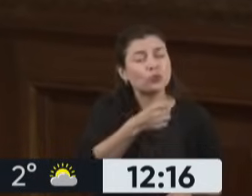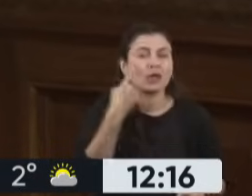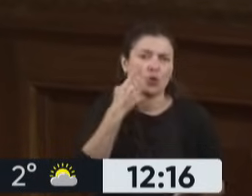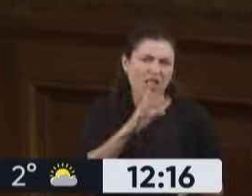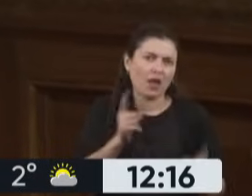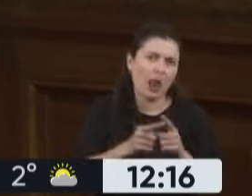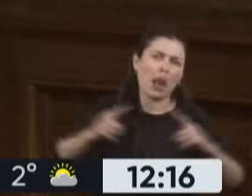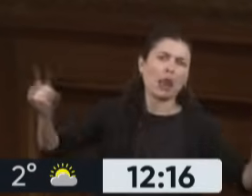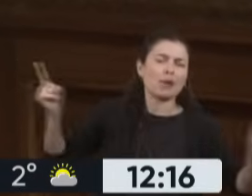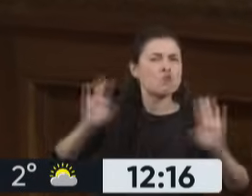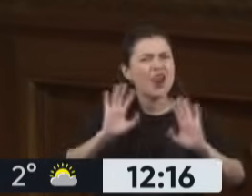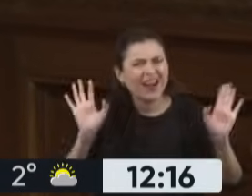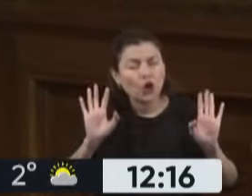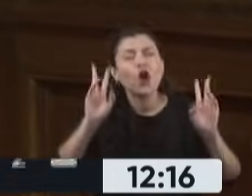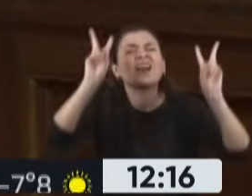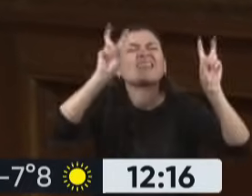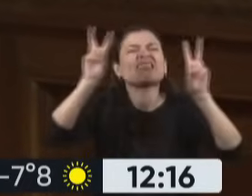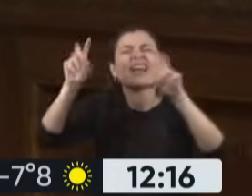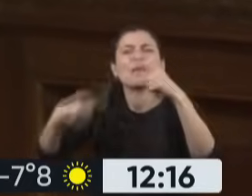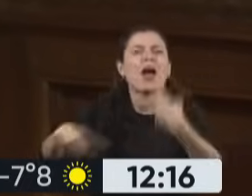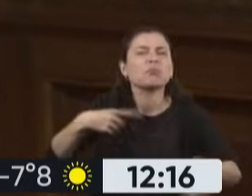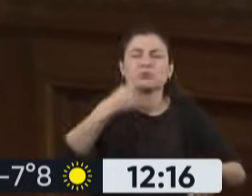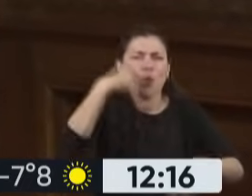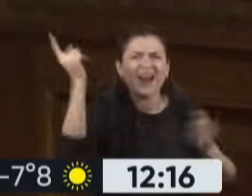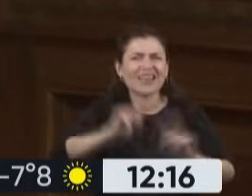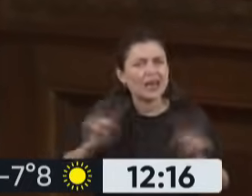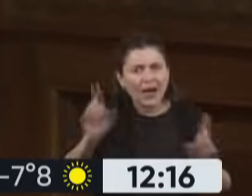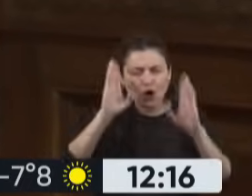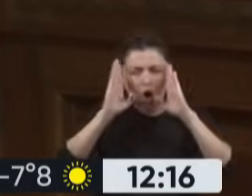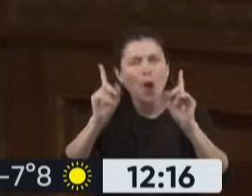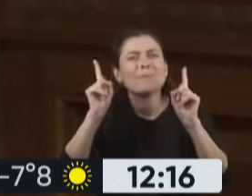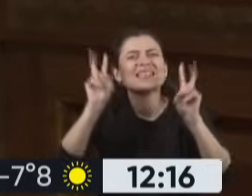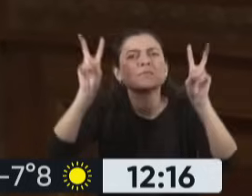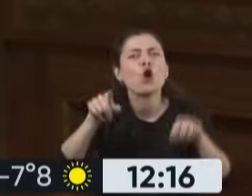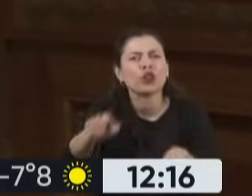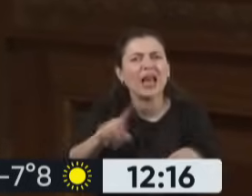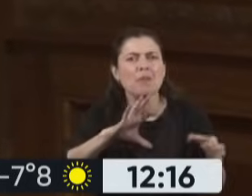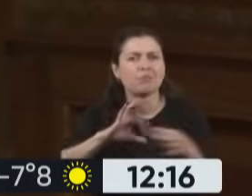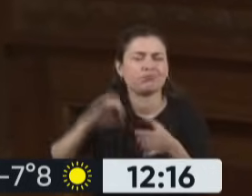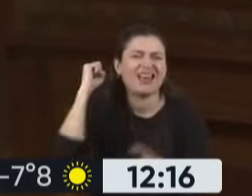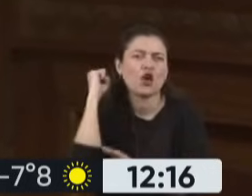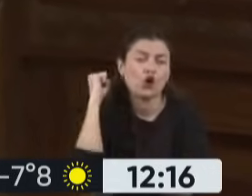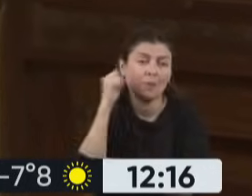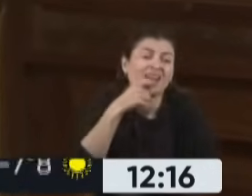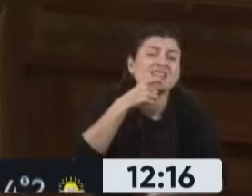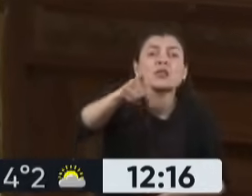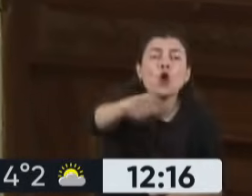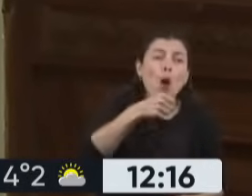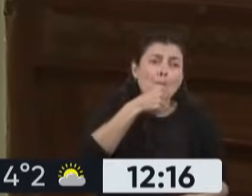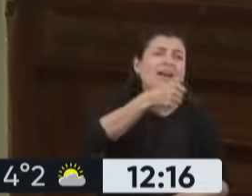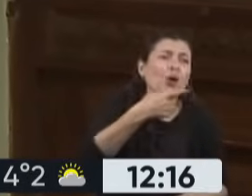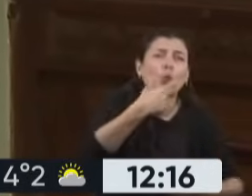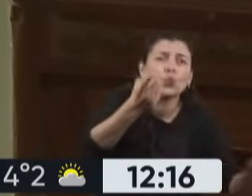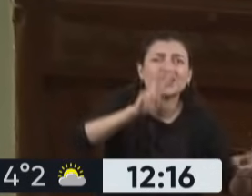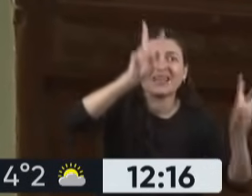limitadas a lo que los expositores acaban de decir. Pregunta que hagan por fuera de eso no se